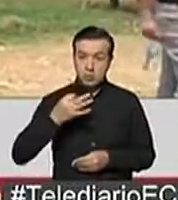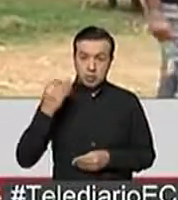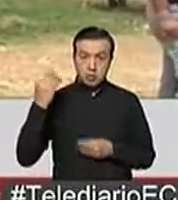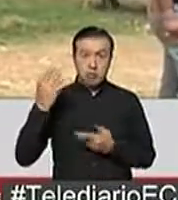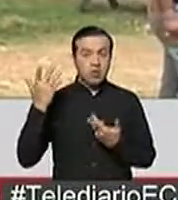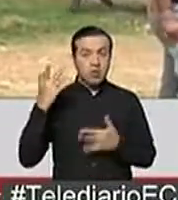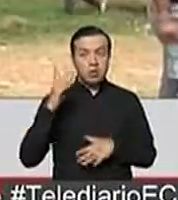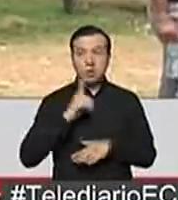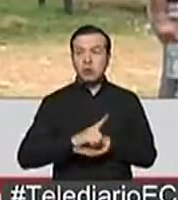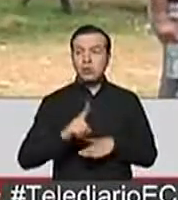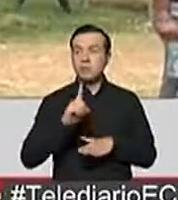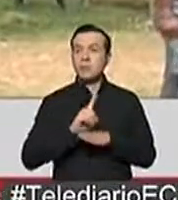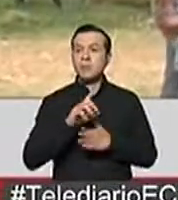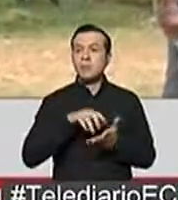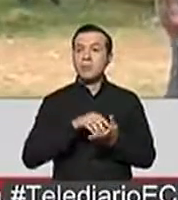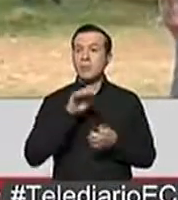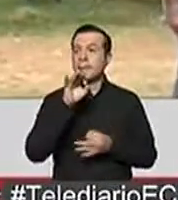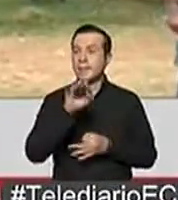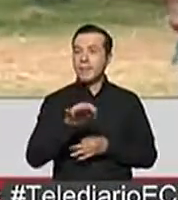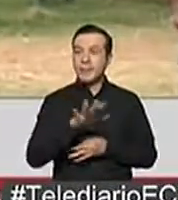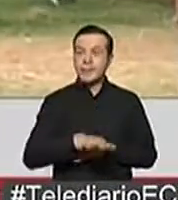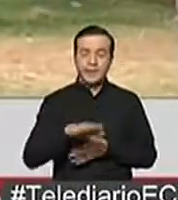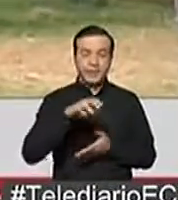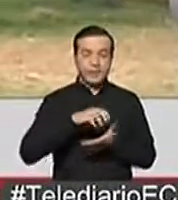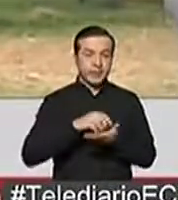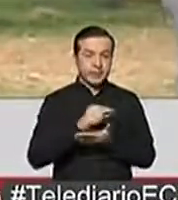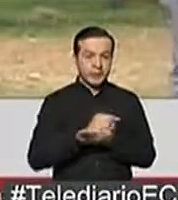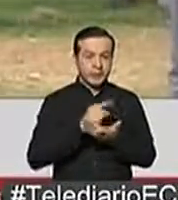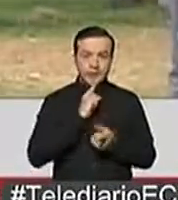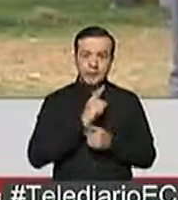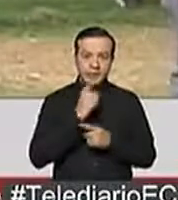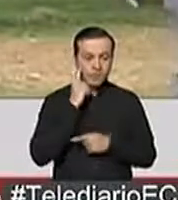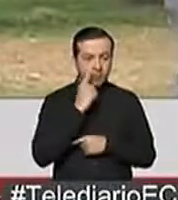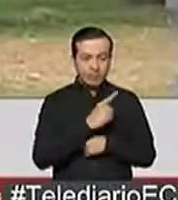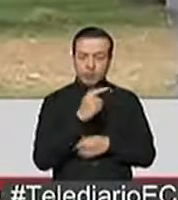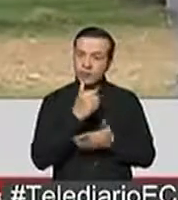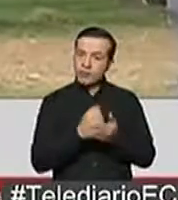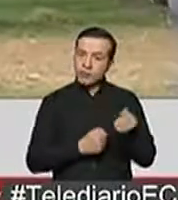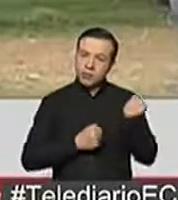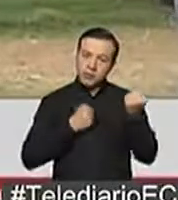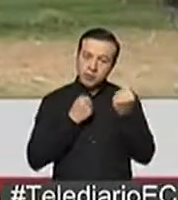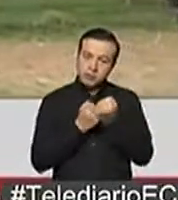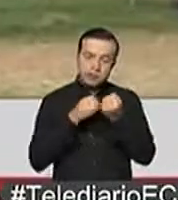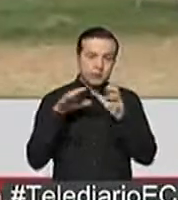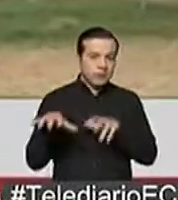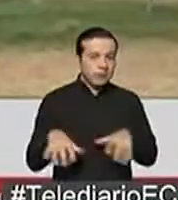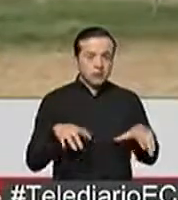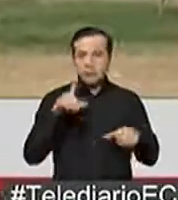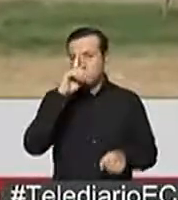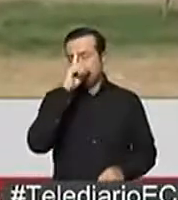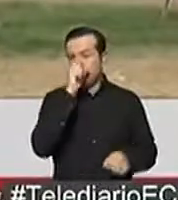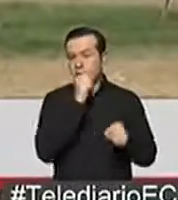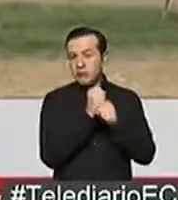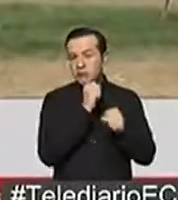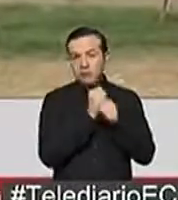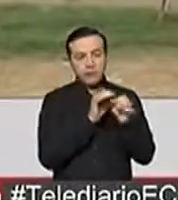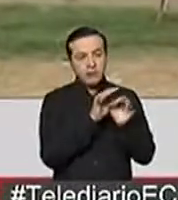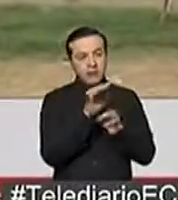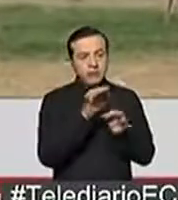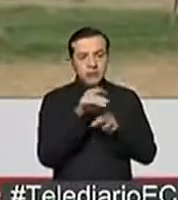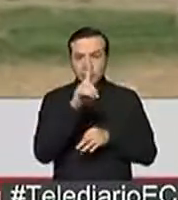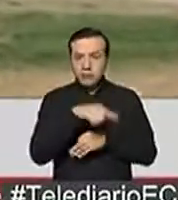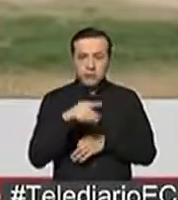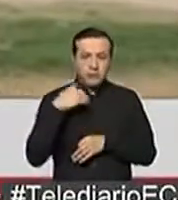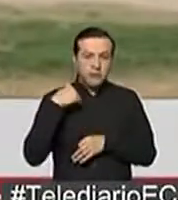a la Dirección Provincial de Ambiente del Guayas, la misma que va a servir para poder coordinar con diferentes cantones